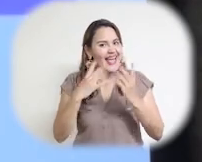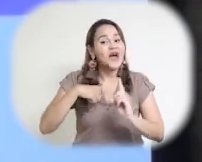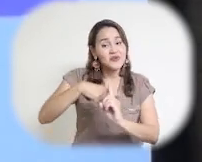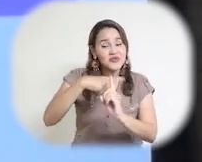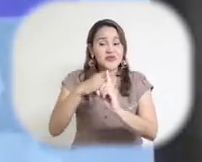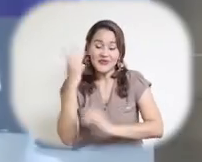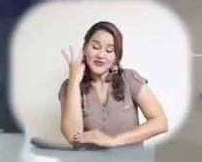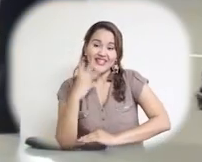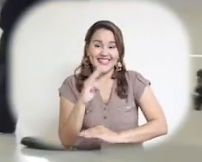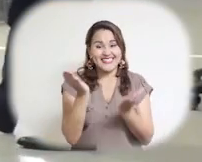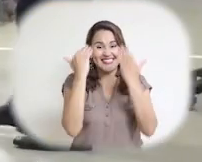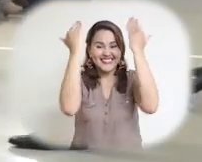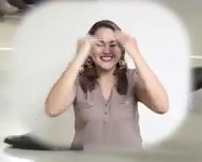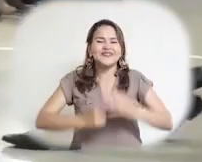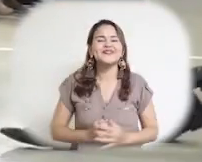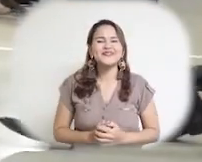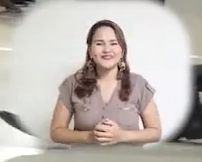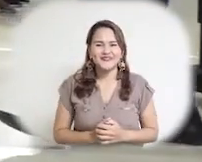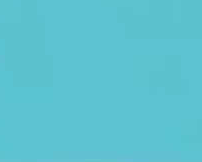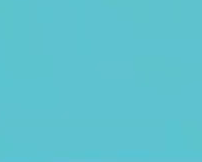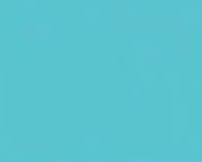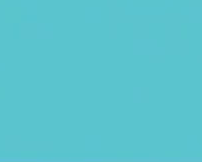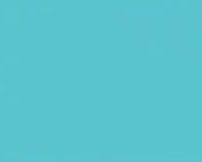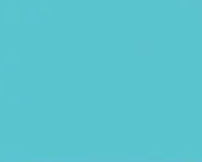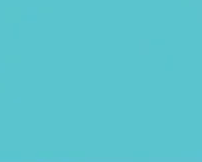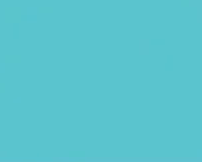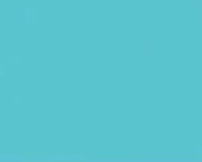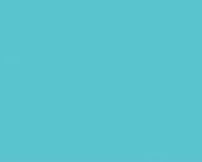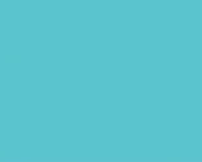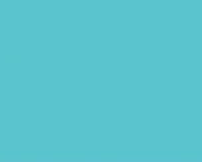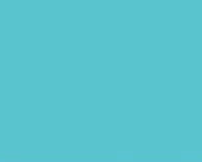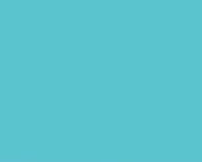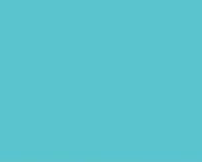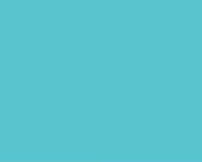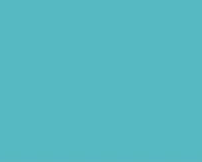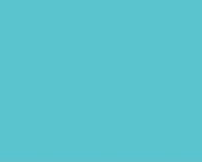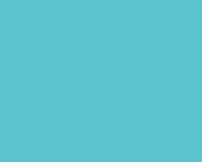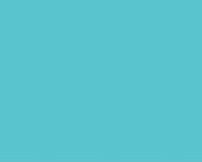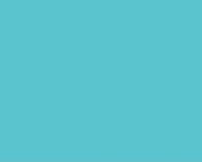en los territorios desde los diversos campos de estudio.